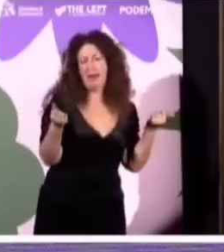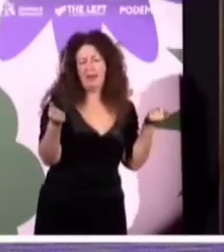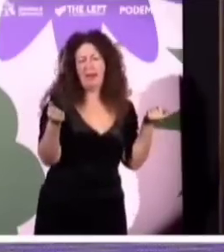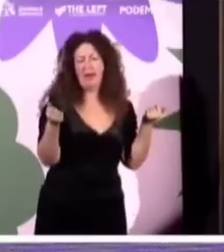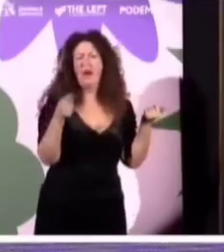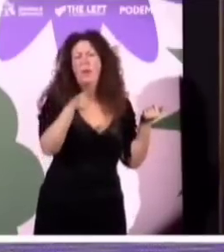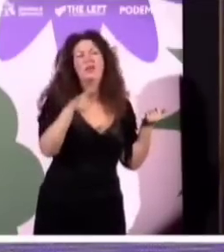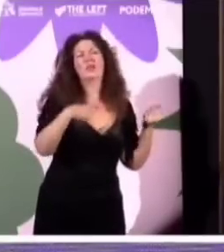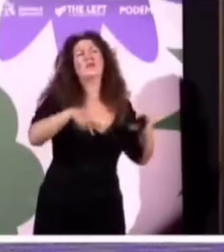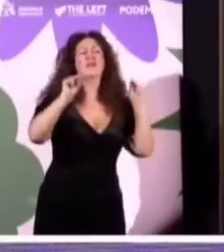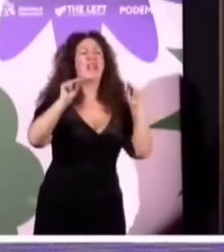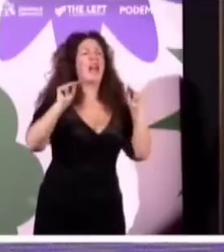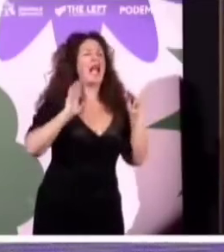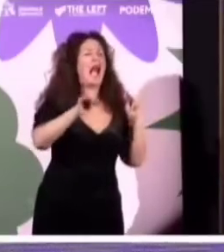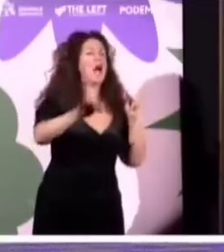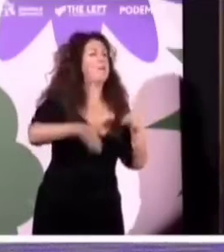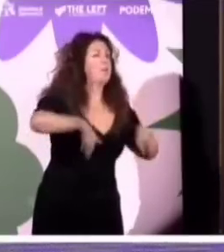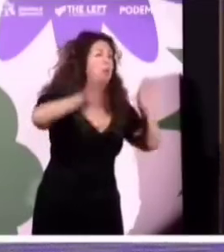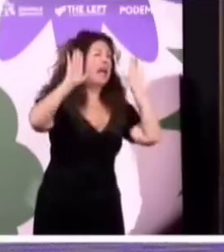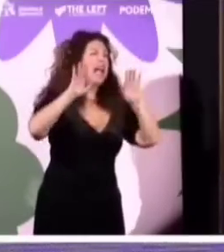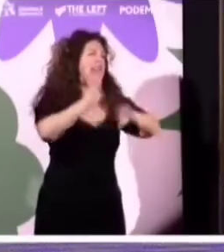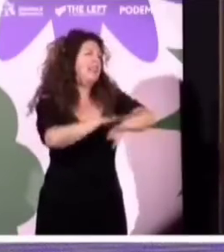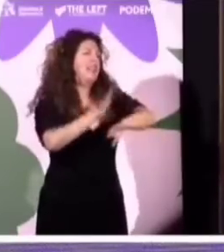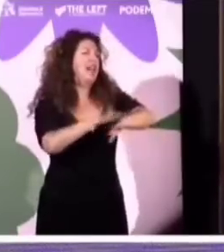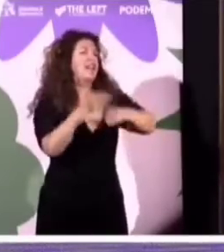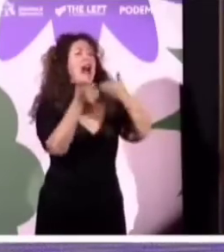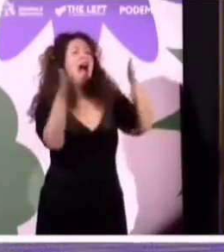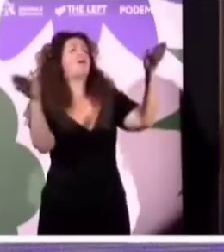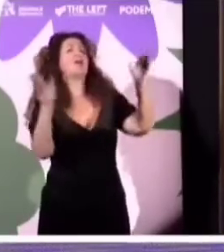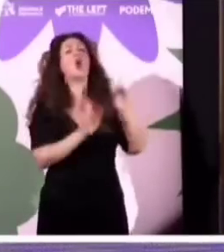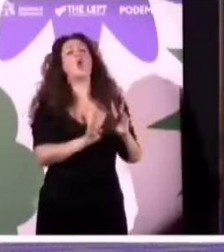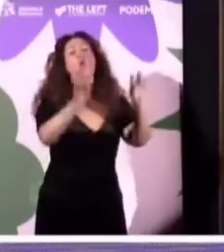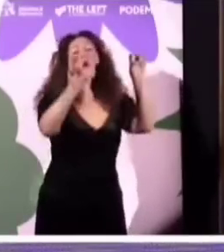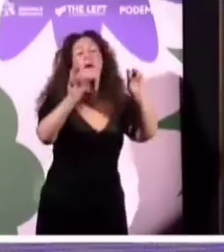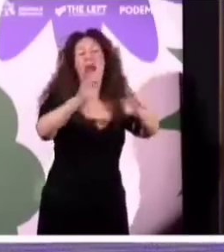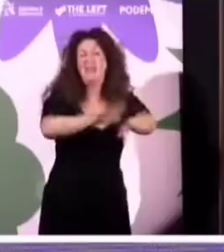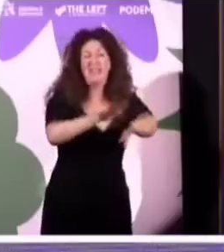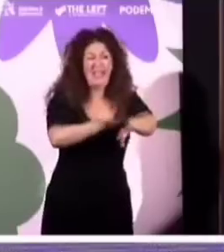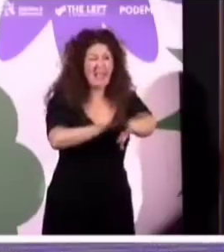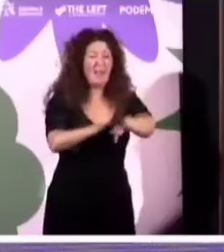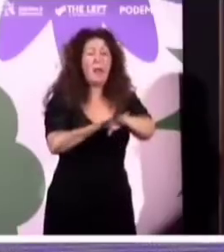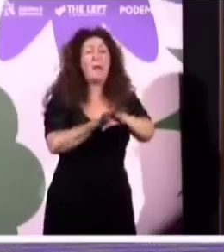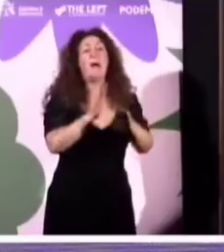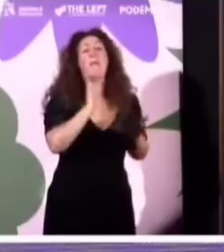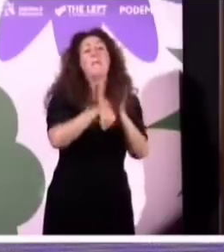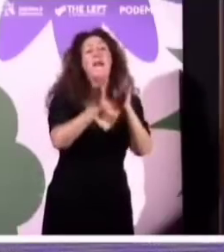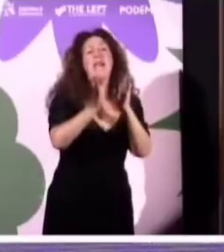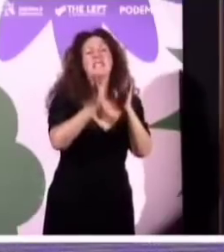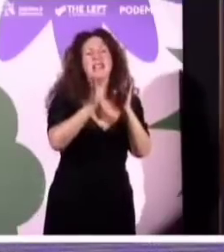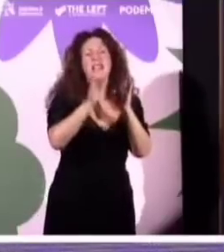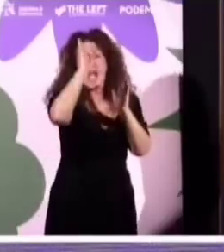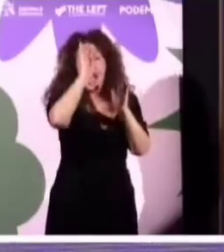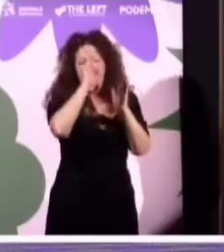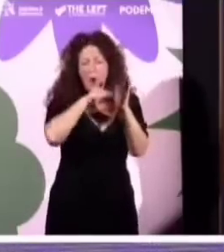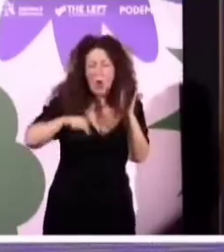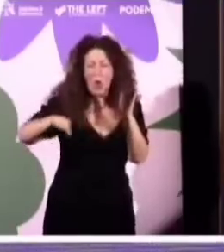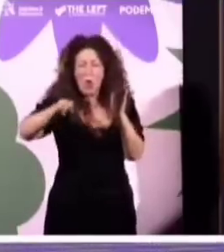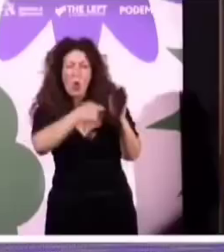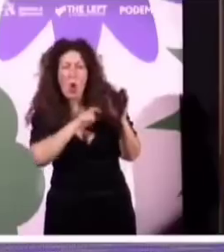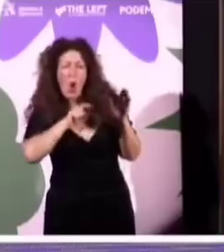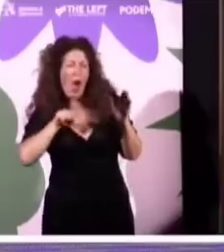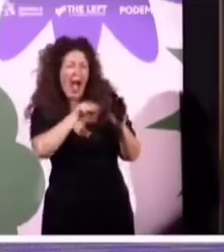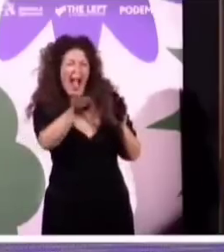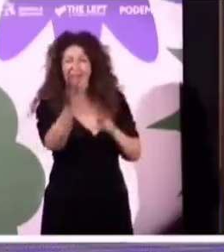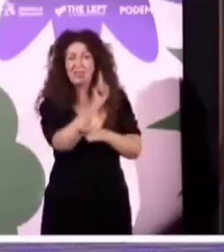eso dejará todo el campo de la izquierda abierto para una nueva izquierda que no será perseguida por las cloacas y que no será tratada